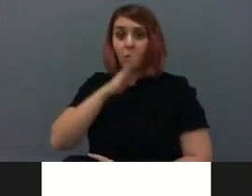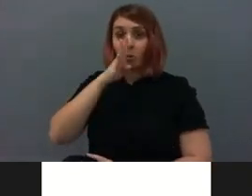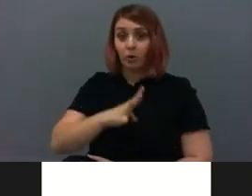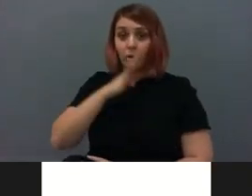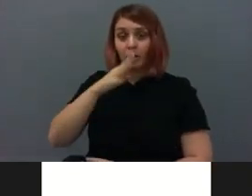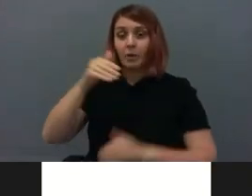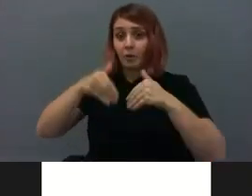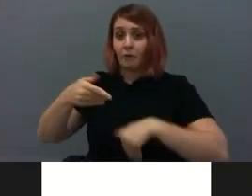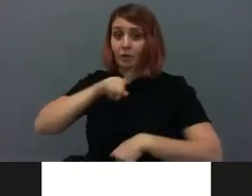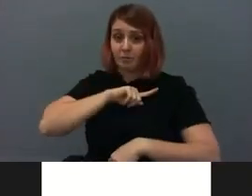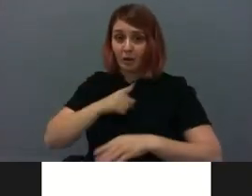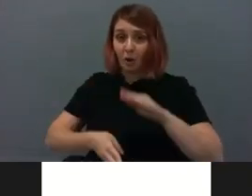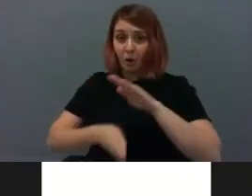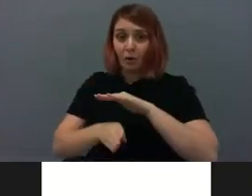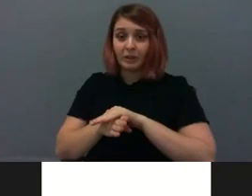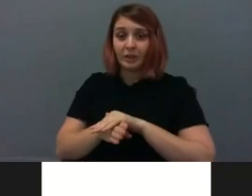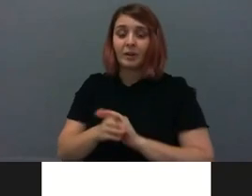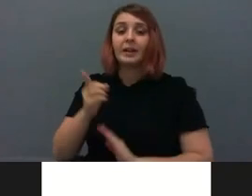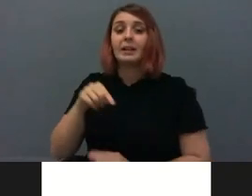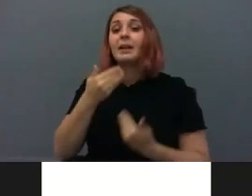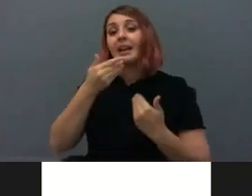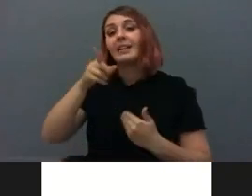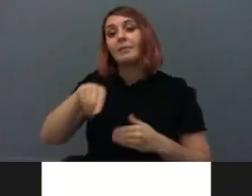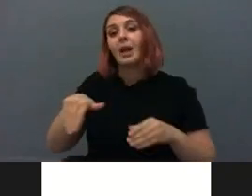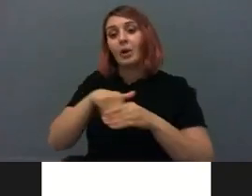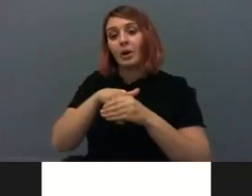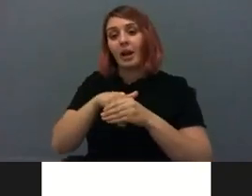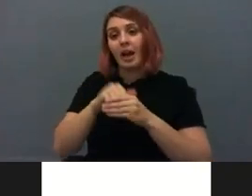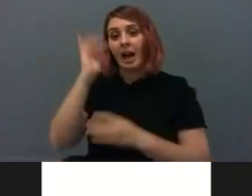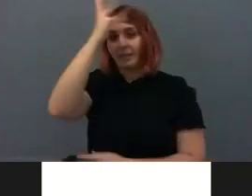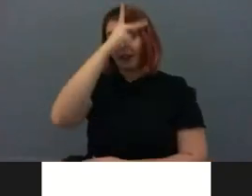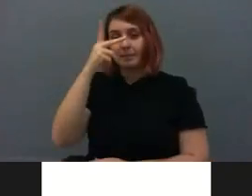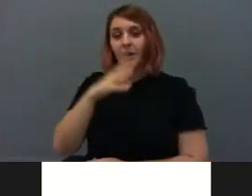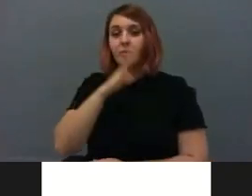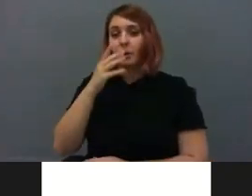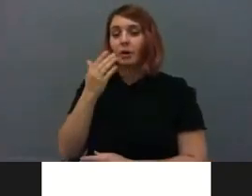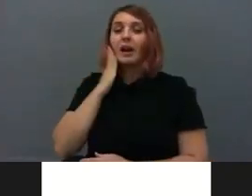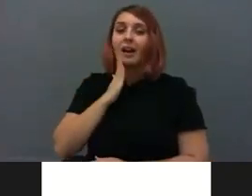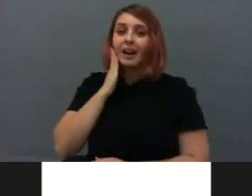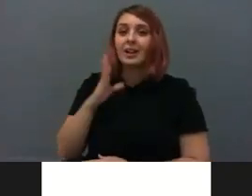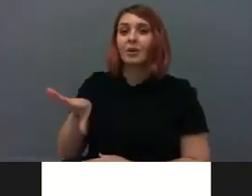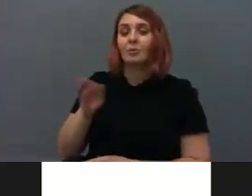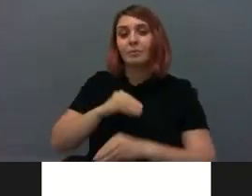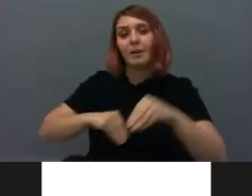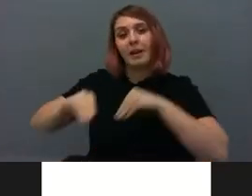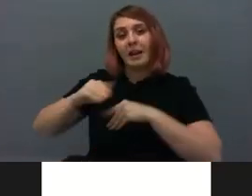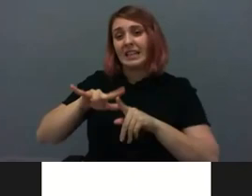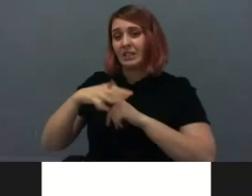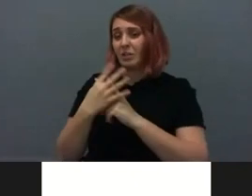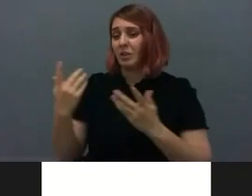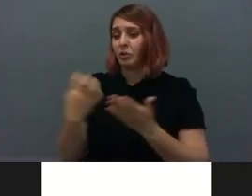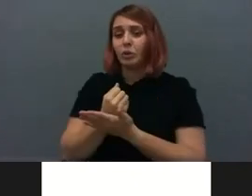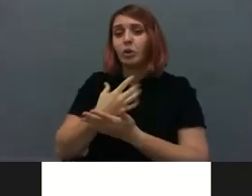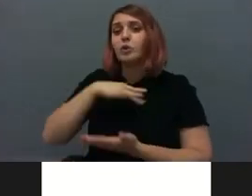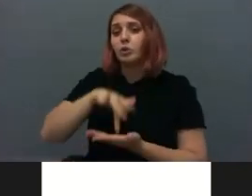votando. Y por supuesto, mi agradecimiento personal a los compañeros de UGT en Avenida América 25 por su cariño, comprensión y su apoyo en toda situación que he tenido y he podido